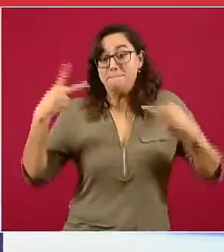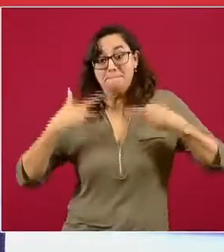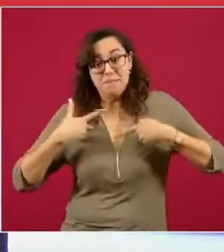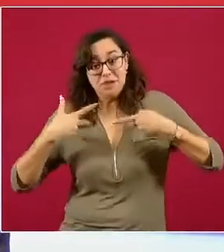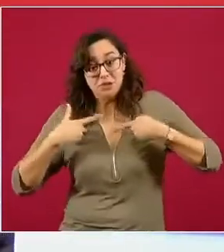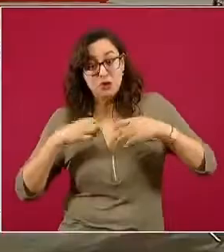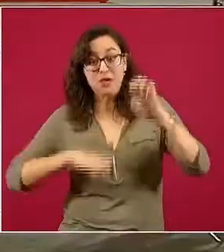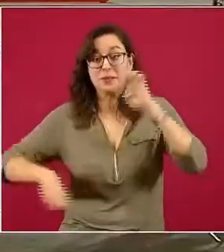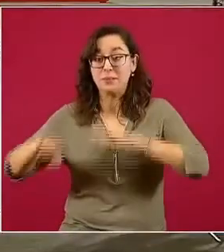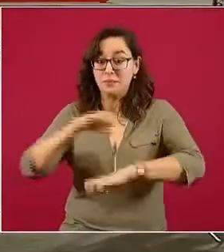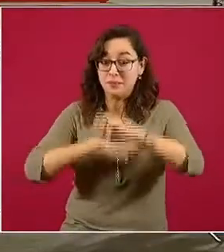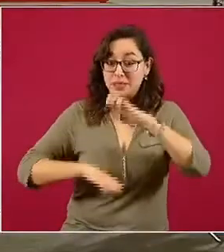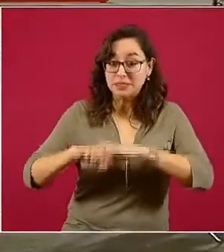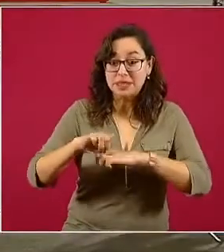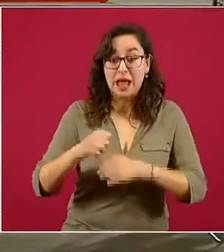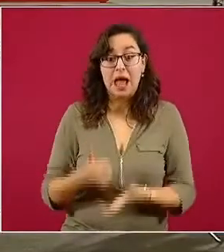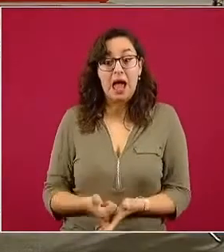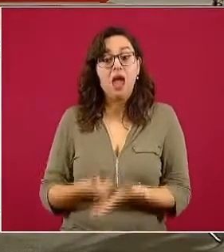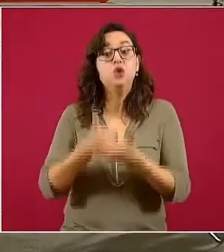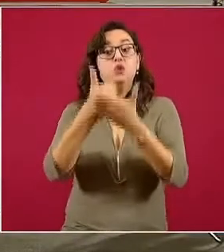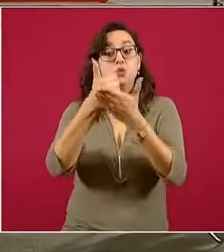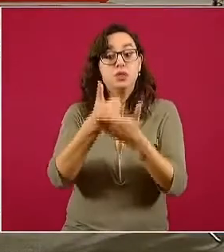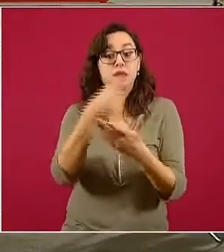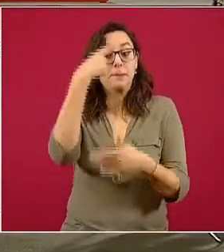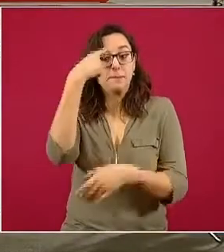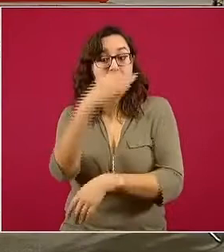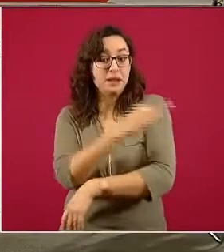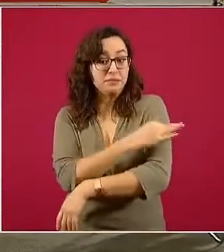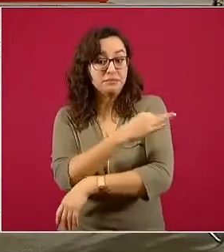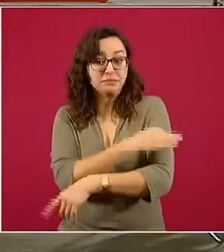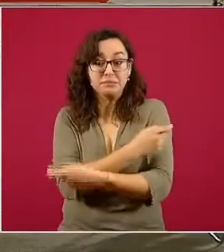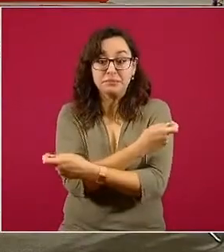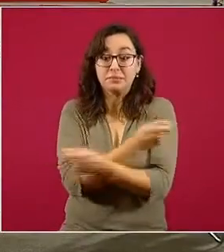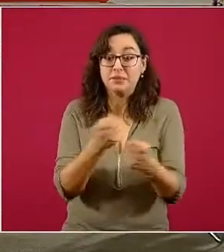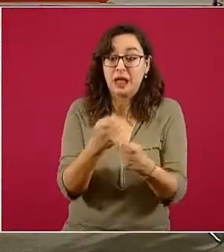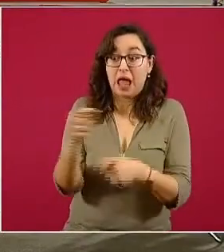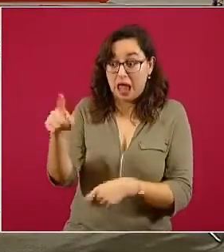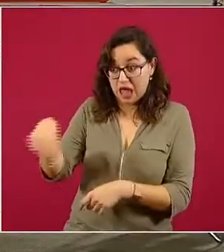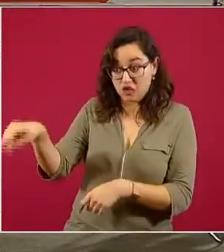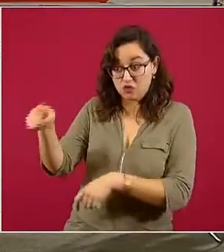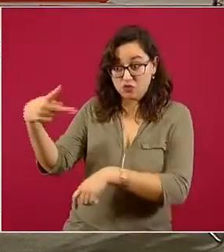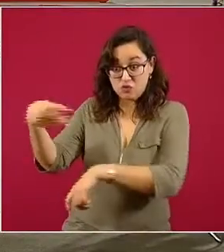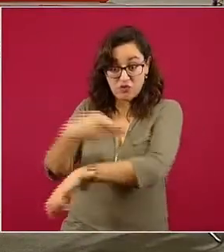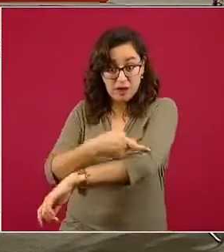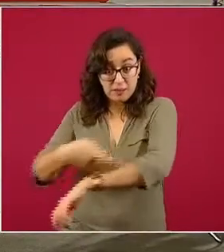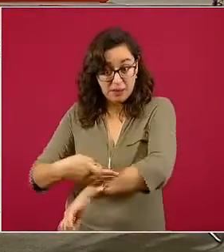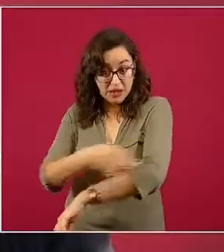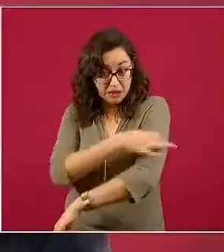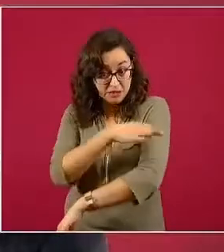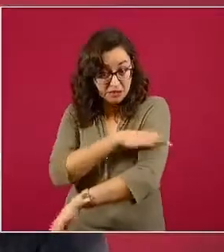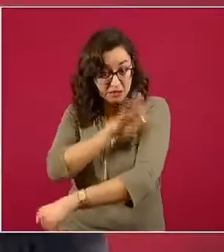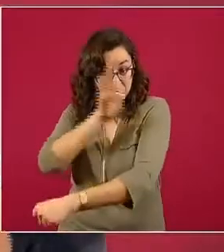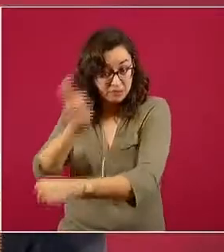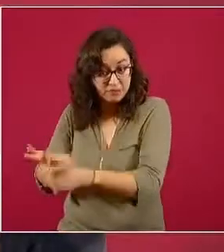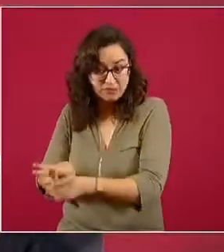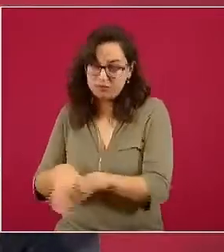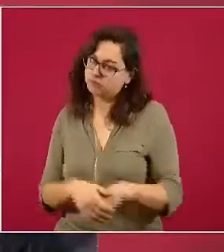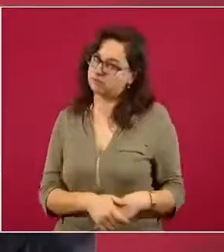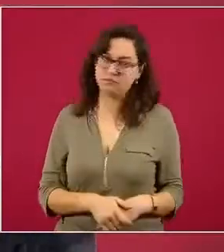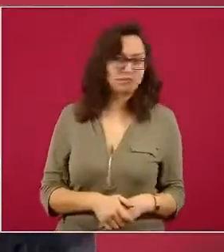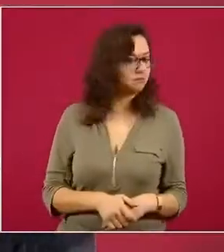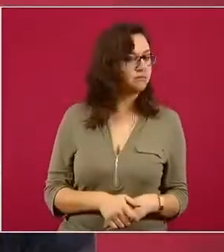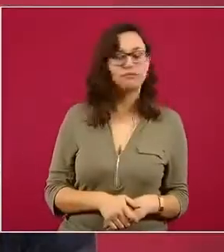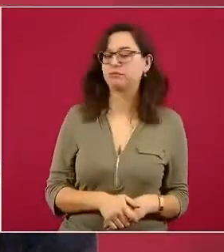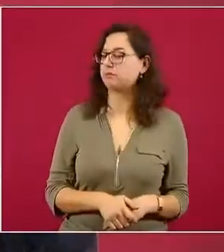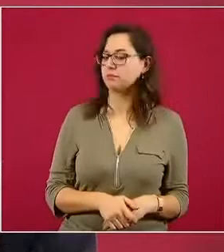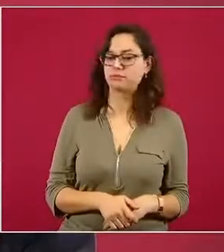proceso facilitando la vacunación, no es para que se vacunen ellas y sus familias. Por ejemplo, si en